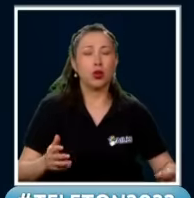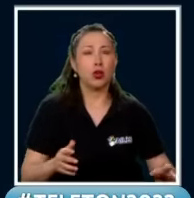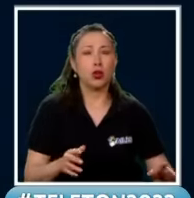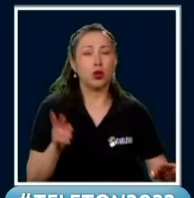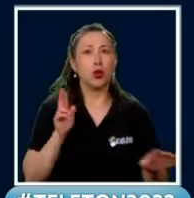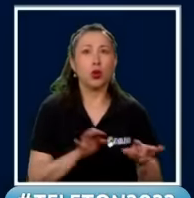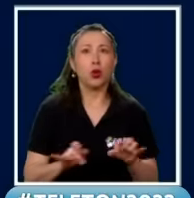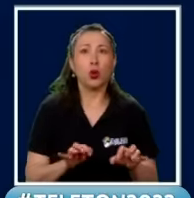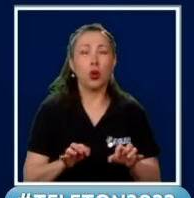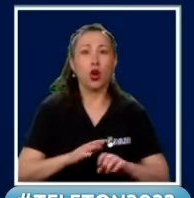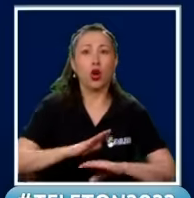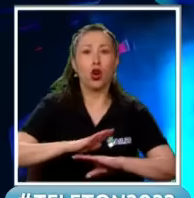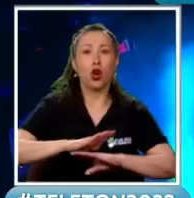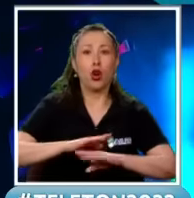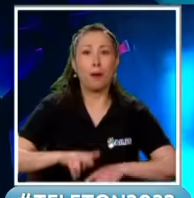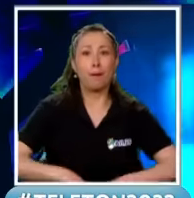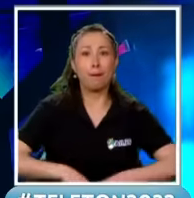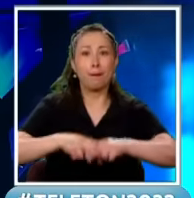me pití el cómputo.